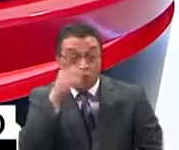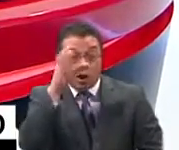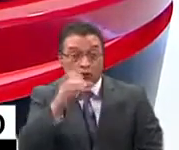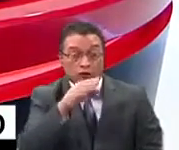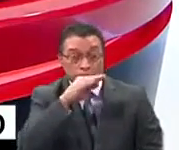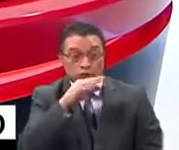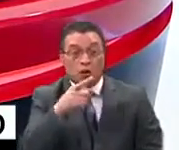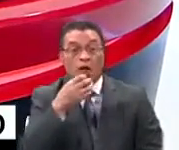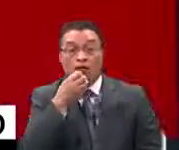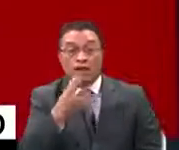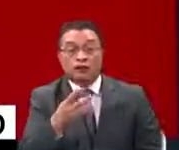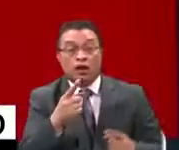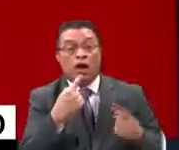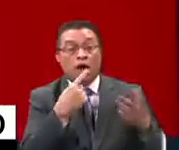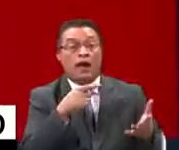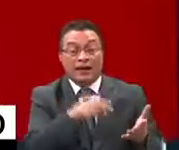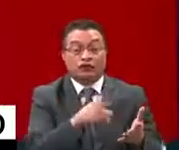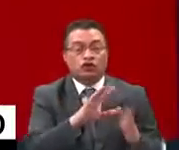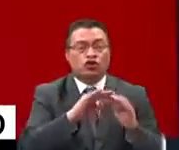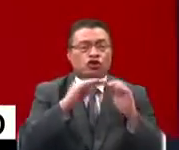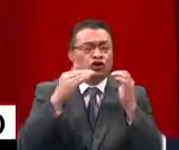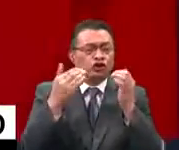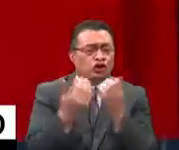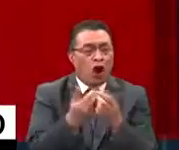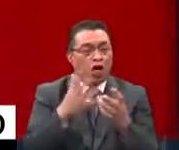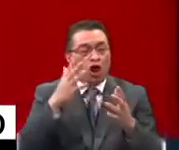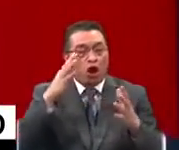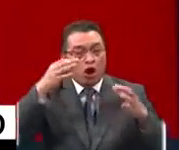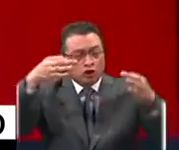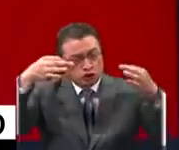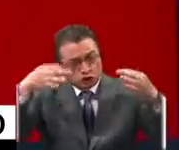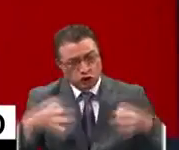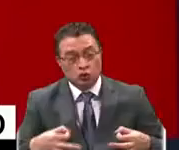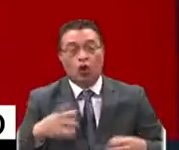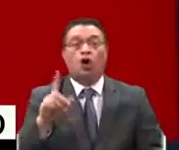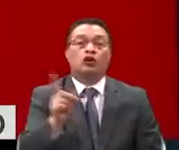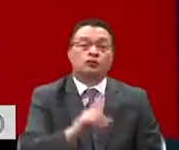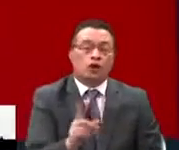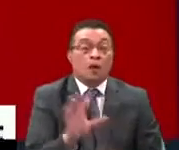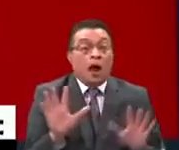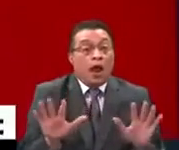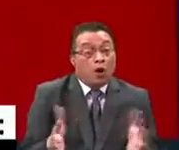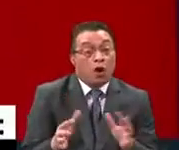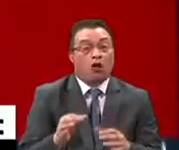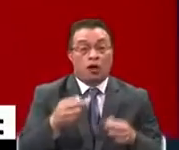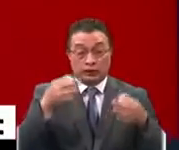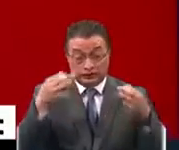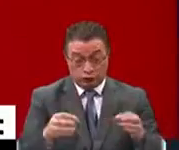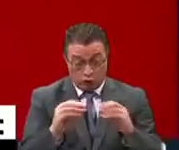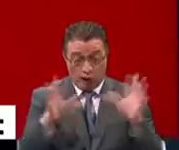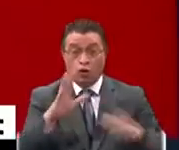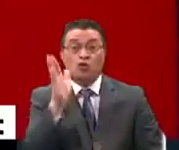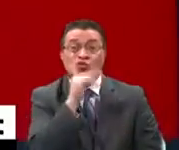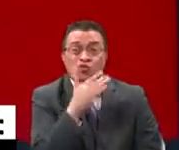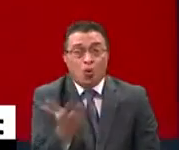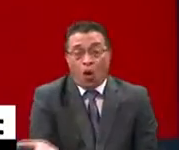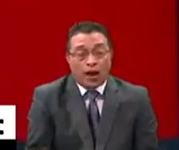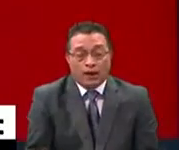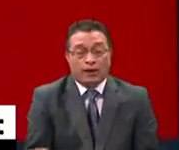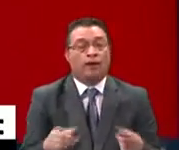a declarar algo en relación a eso. O sea, todo hipotético, todo condicional, todo quizás. Nada concreto. Yo creo